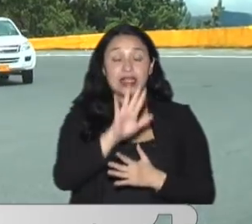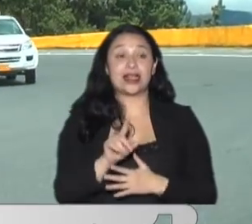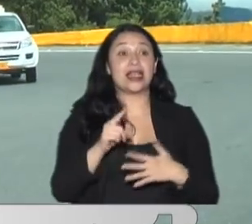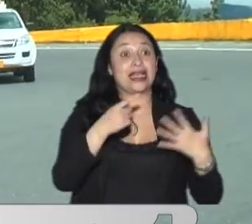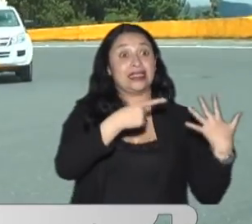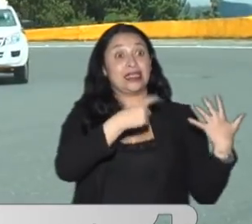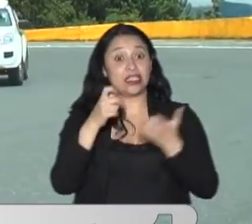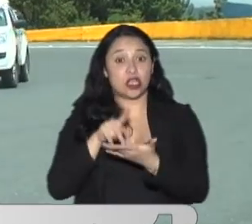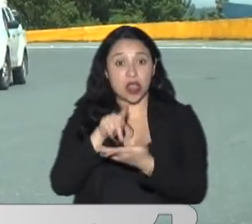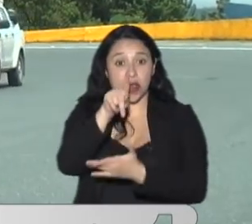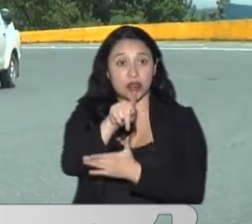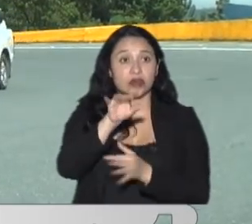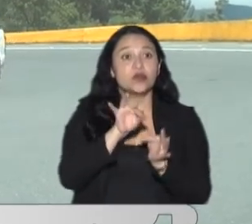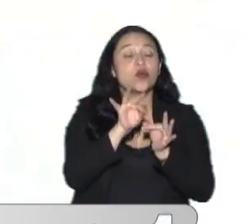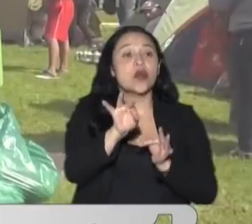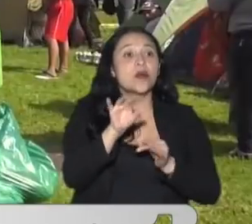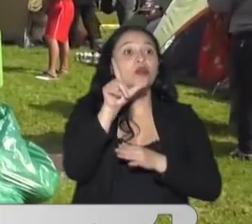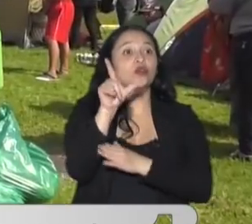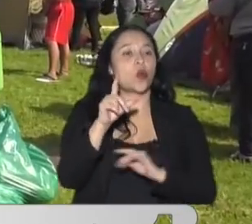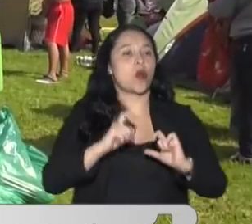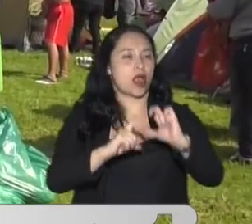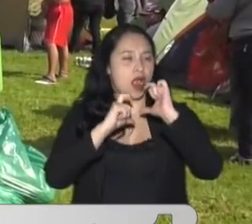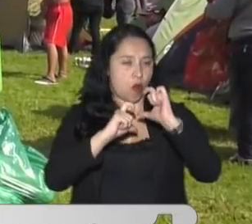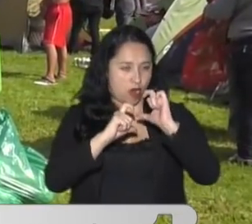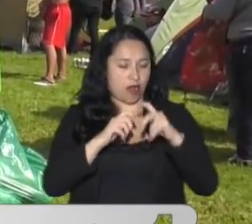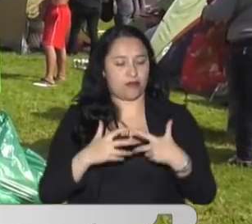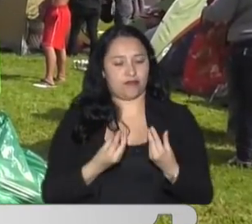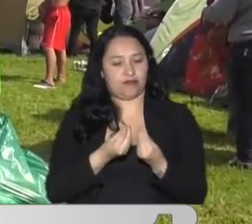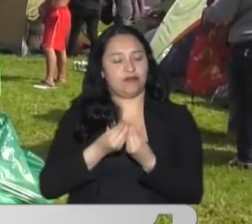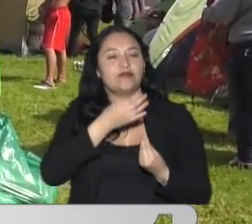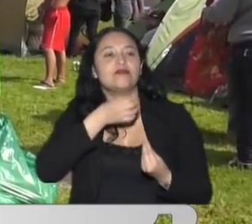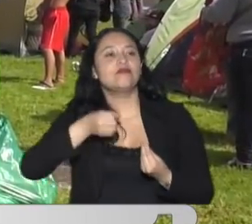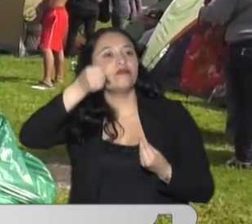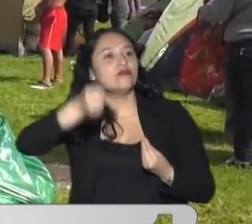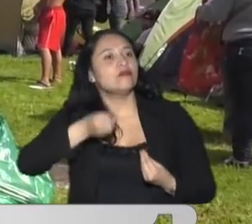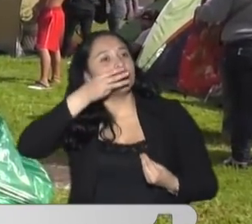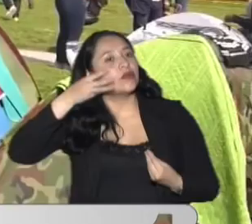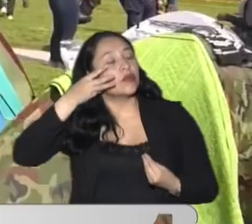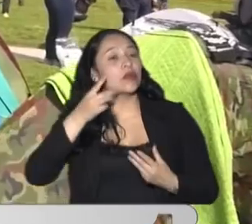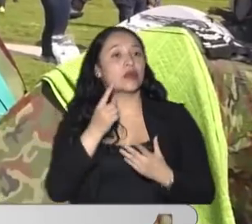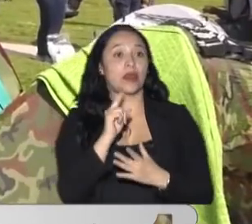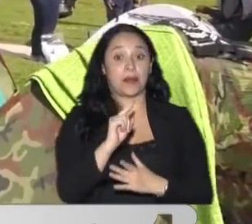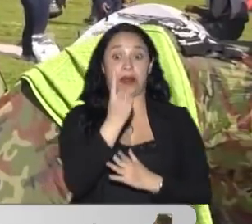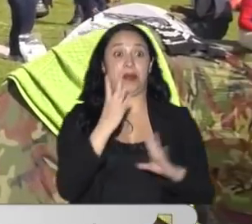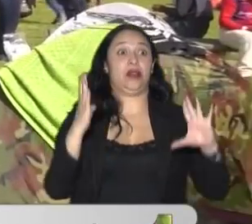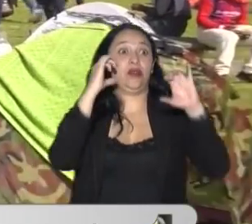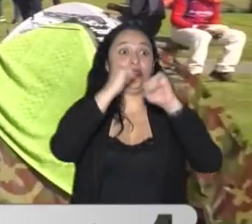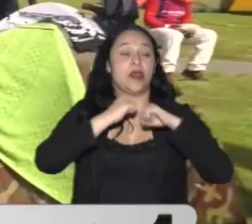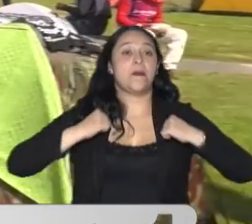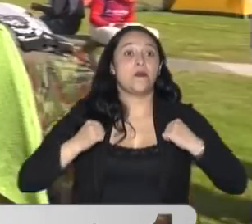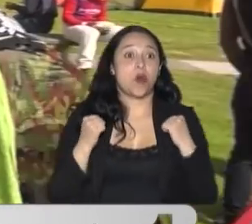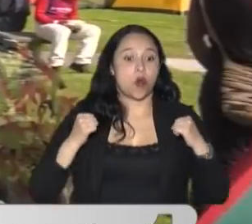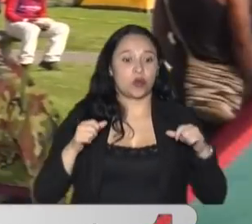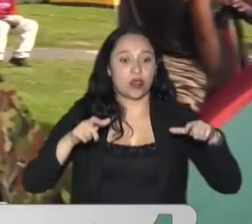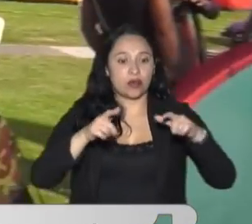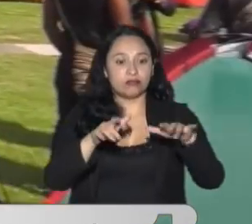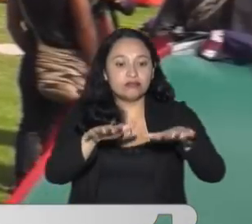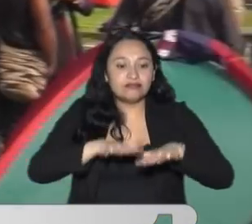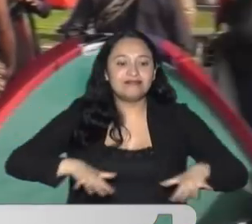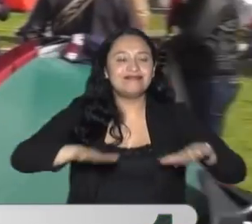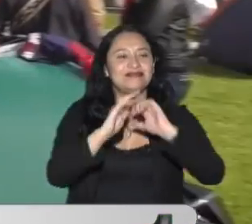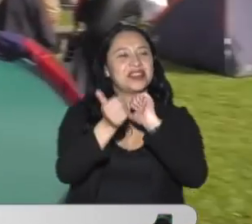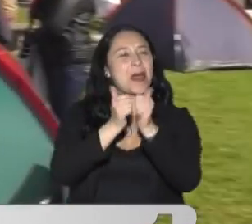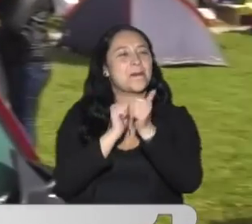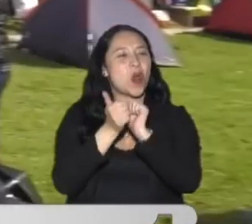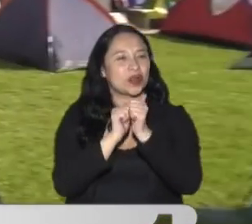kilómetros desde el municipio de Caloto, en el Cauca, la minga indígena pasó su primera noche en Bogotá. El Palacio de los Deportes fue el espacio dispuesto